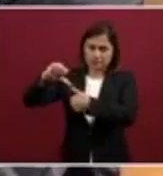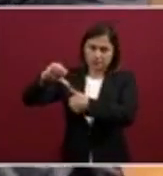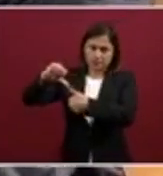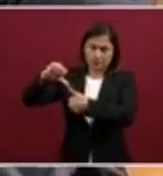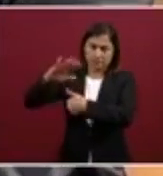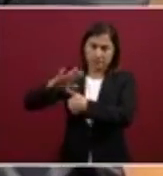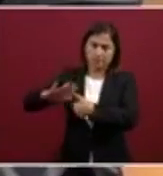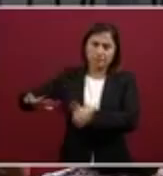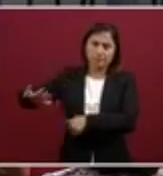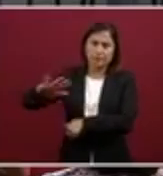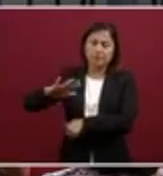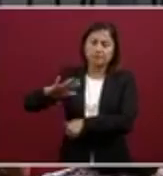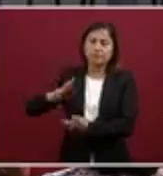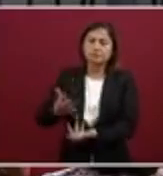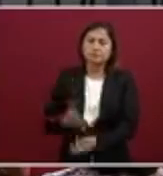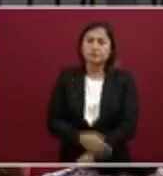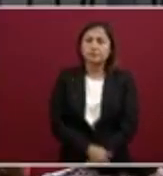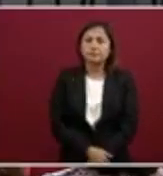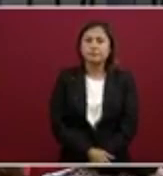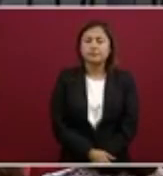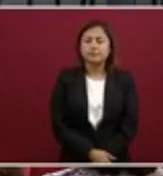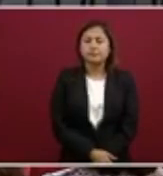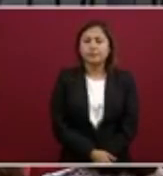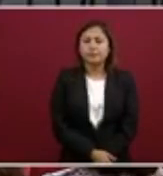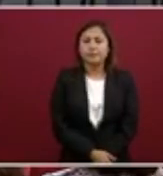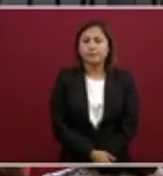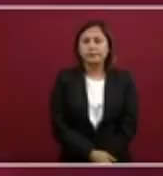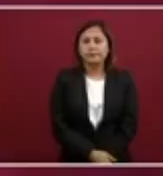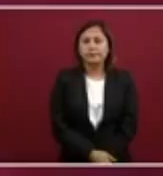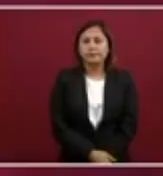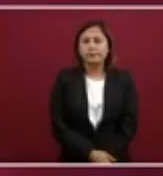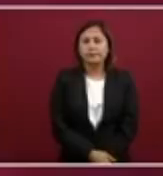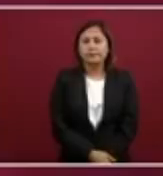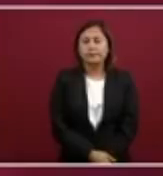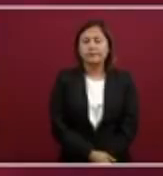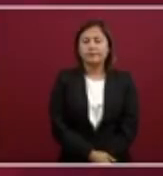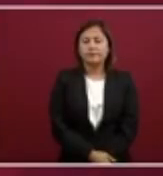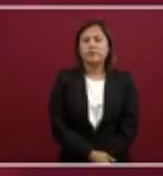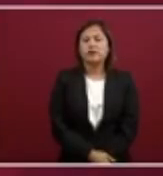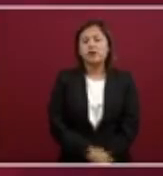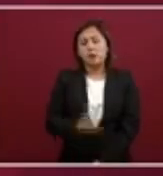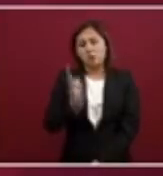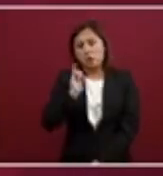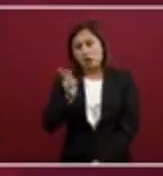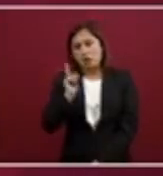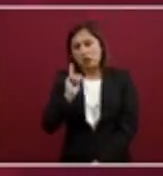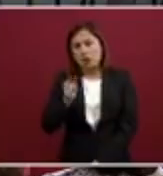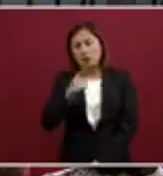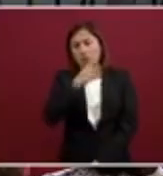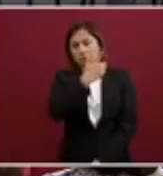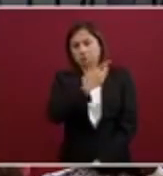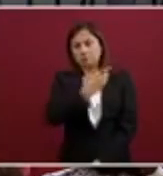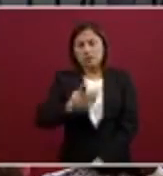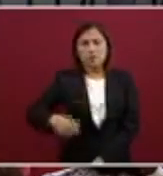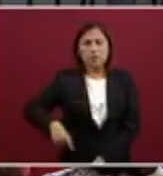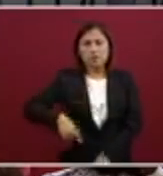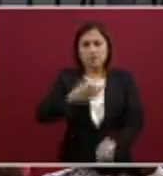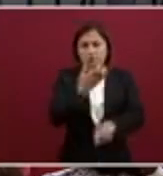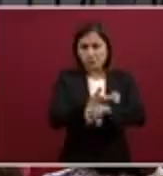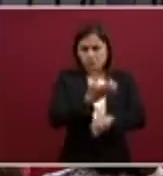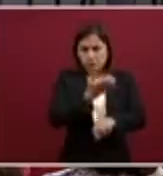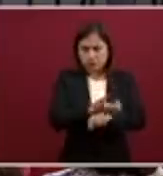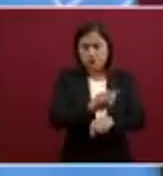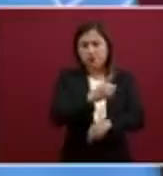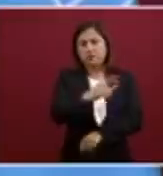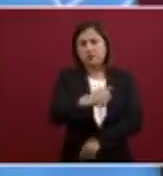y también invitar al gobierno de Estados Unidos, de Canadá y